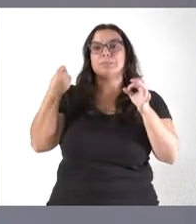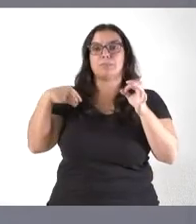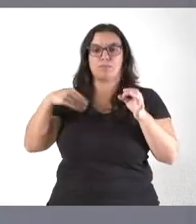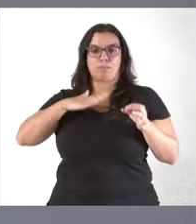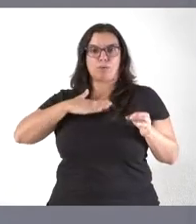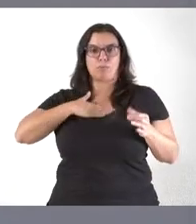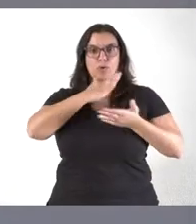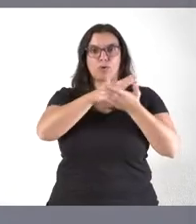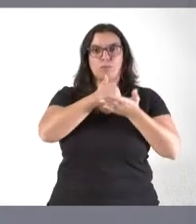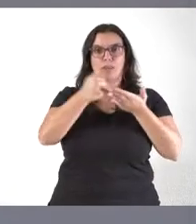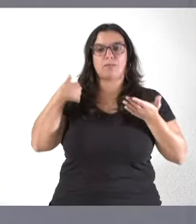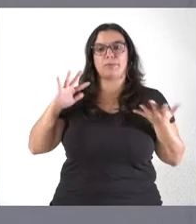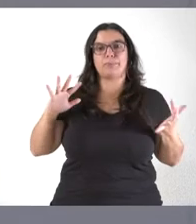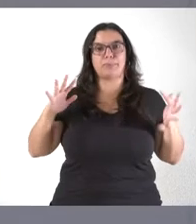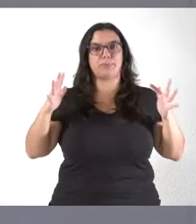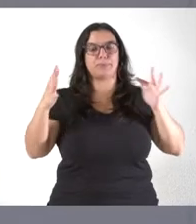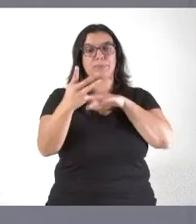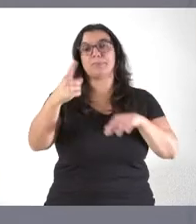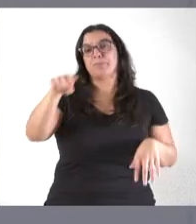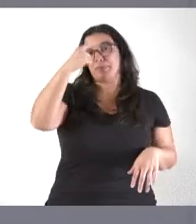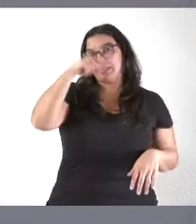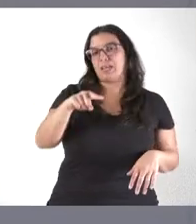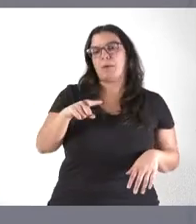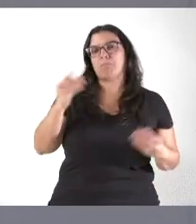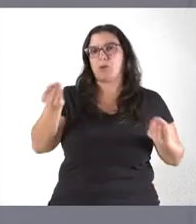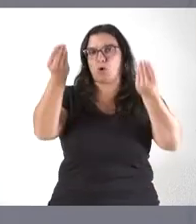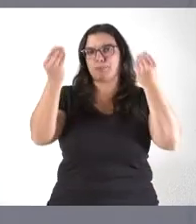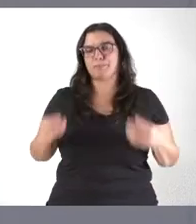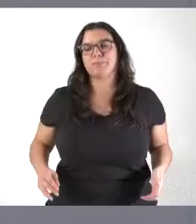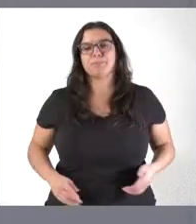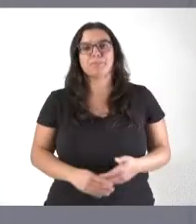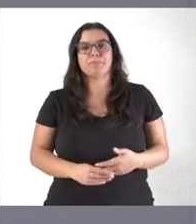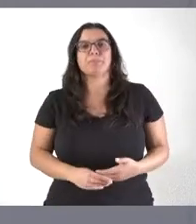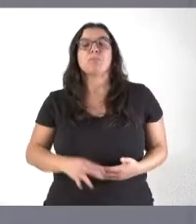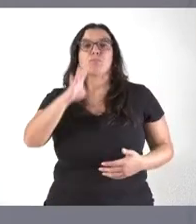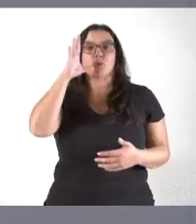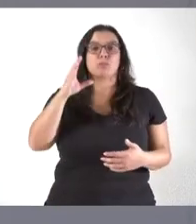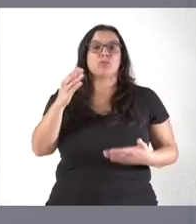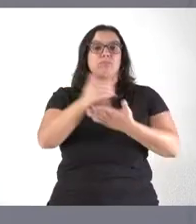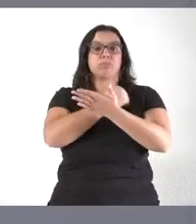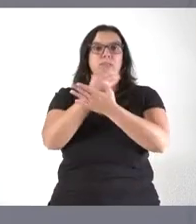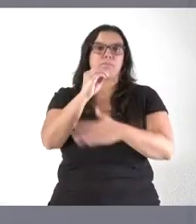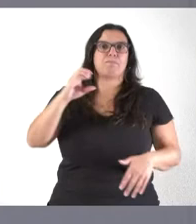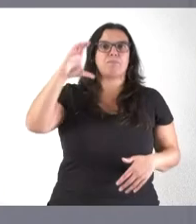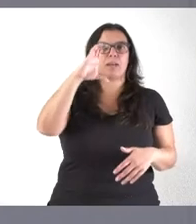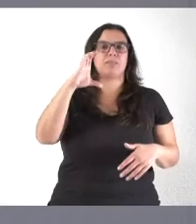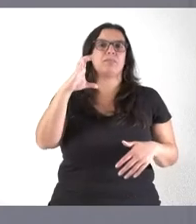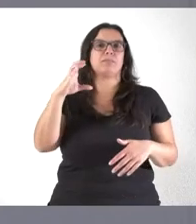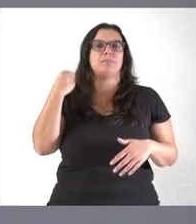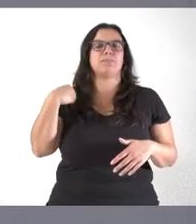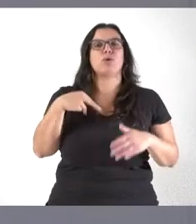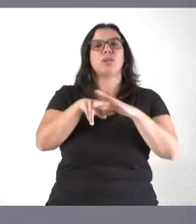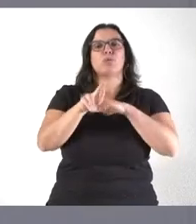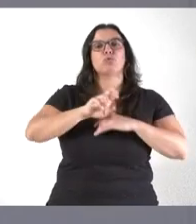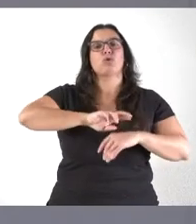Autónoma y su evolución en el tiempo que saben ustedes que está siendo favorable esto determina este incremento en términos de los recursos no financieros